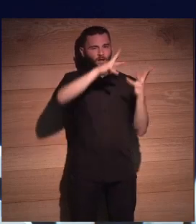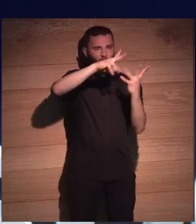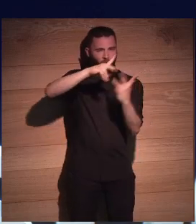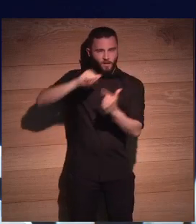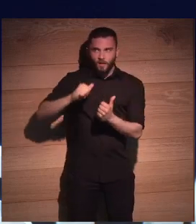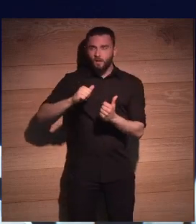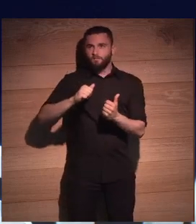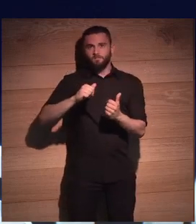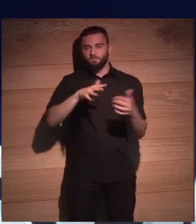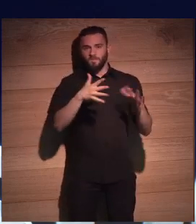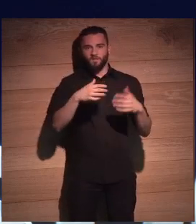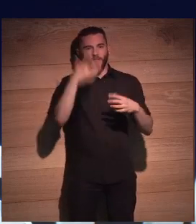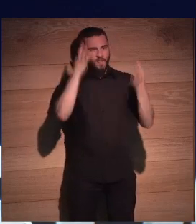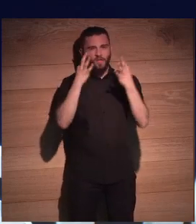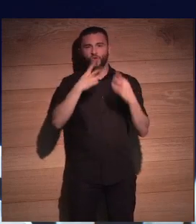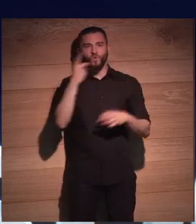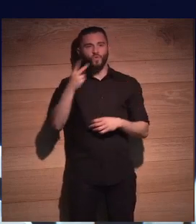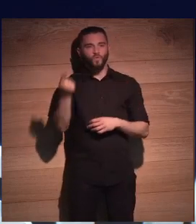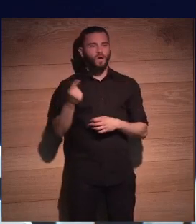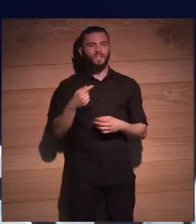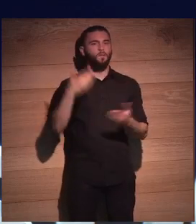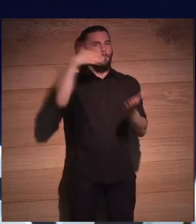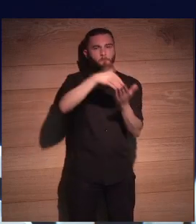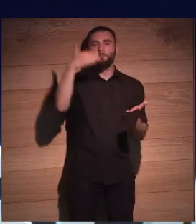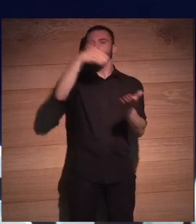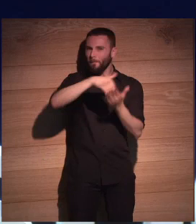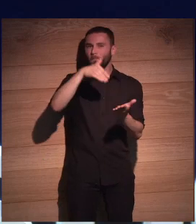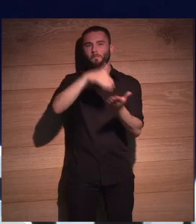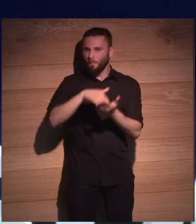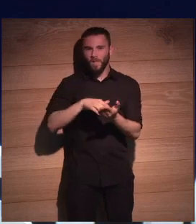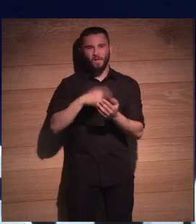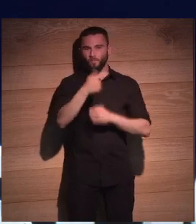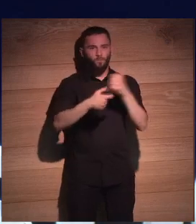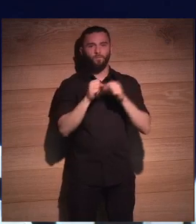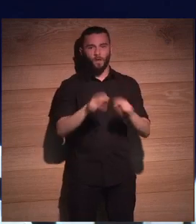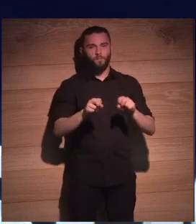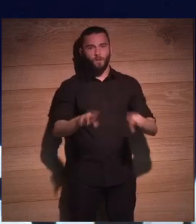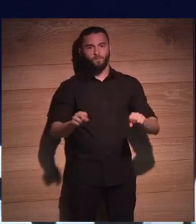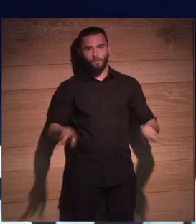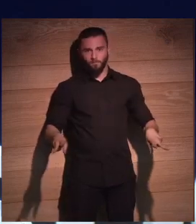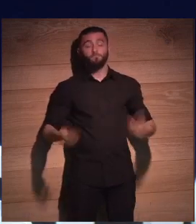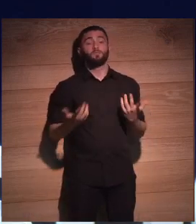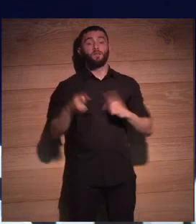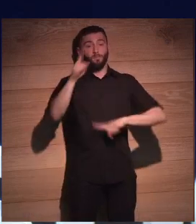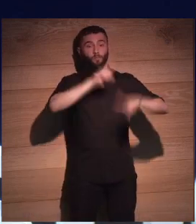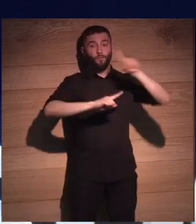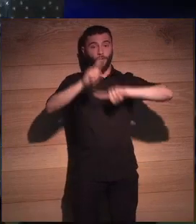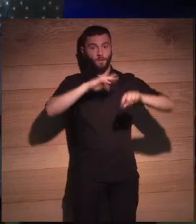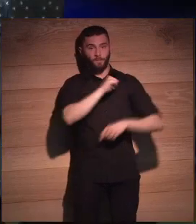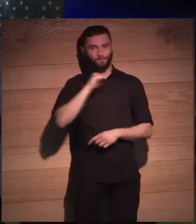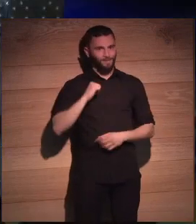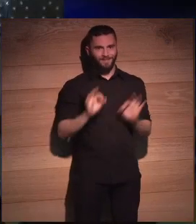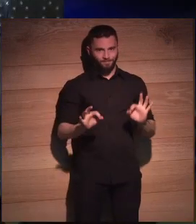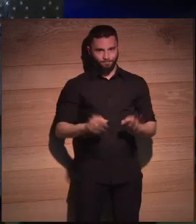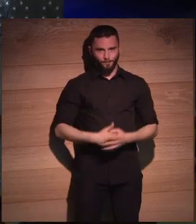que miles de fugas de datos últimamente. ¿A cuál más grande? ¿Vale? Lo cual no deja de ser un problema también de cara a la privacidad.